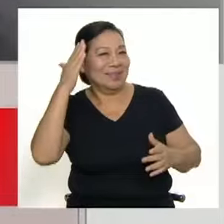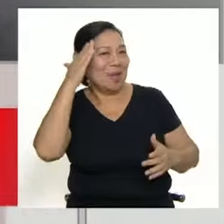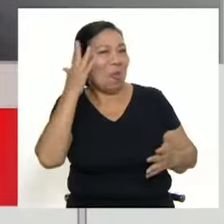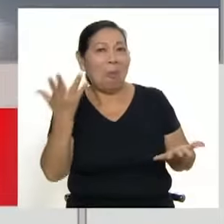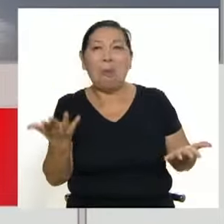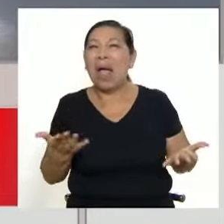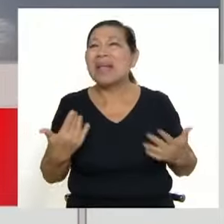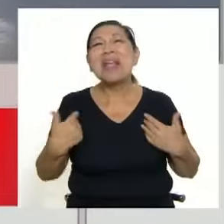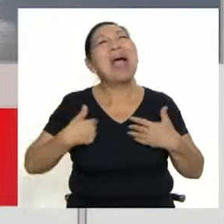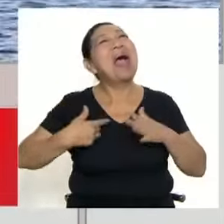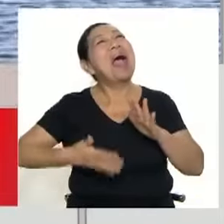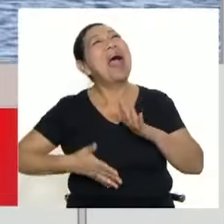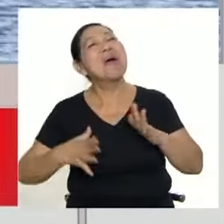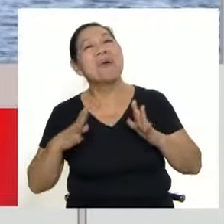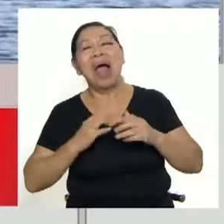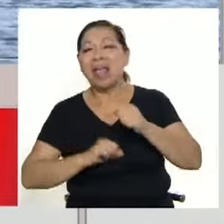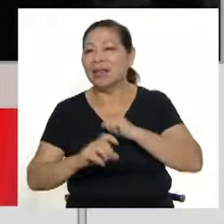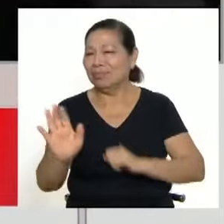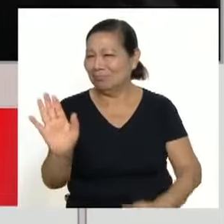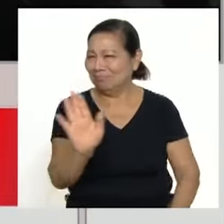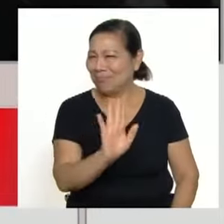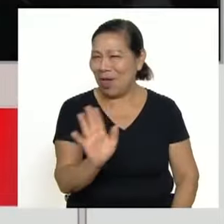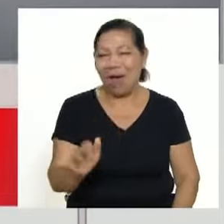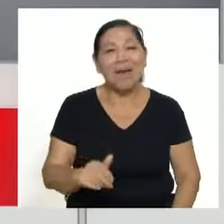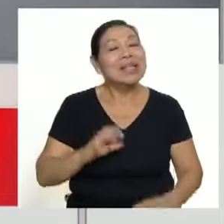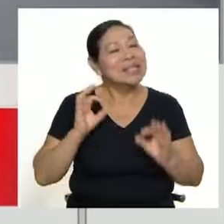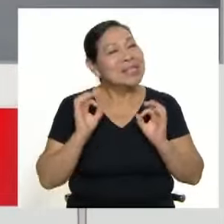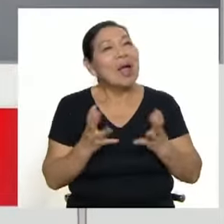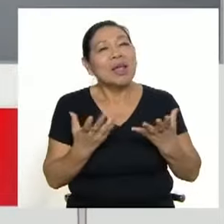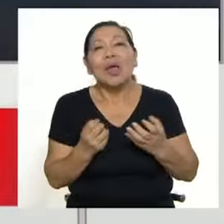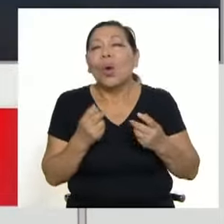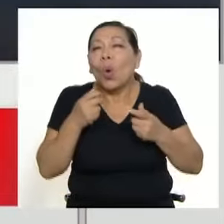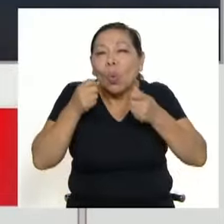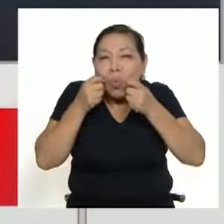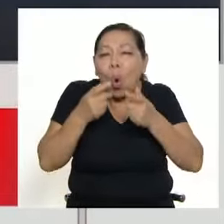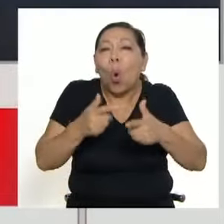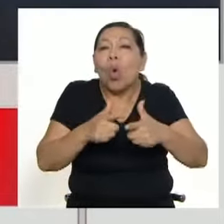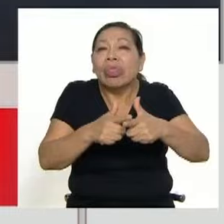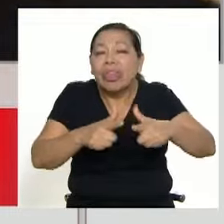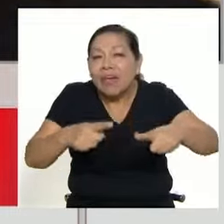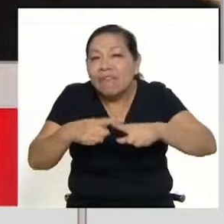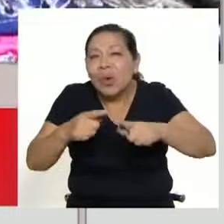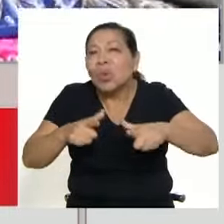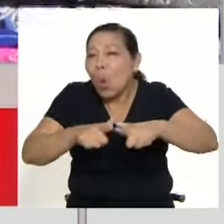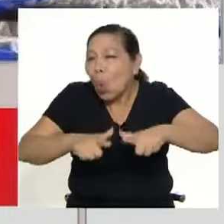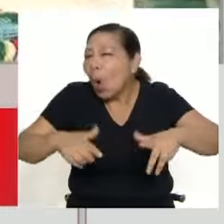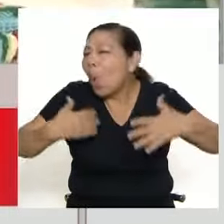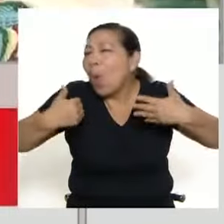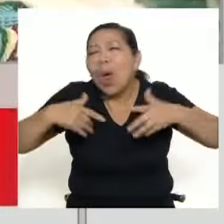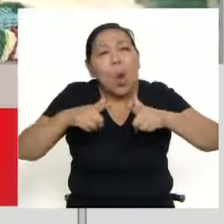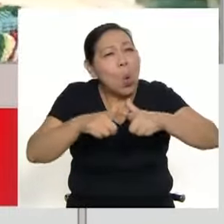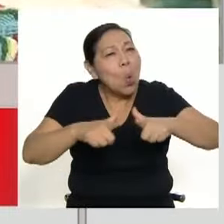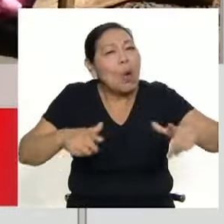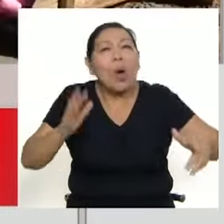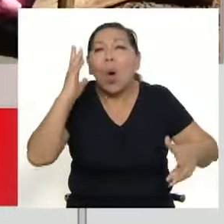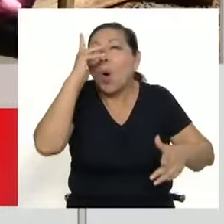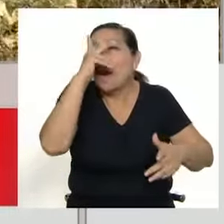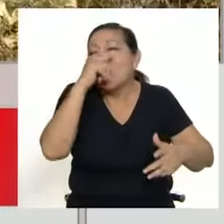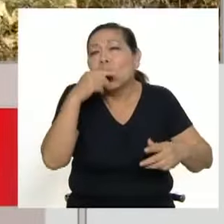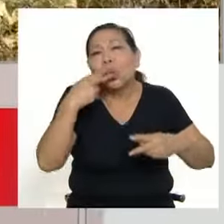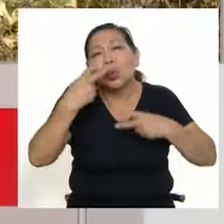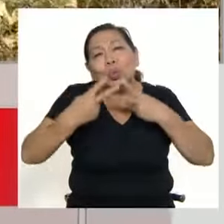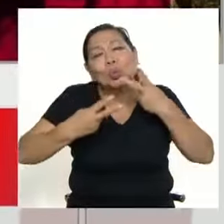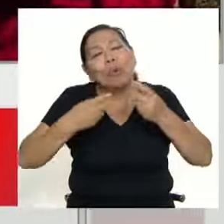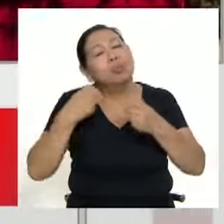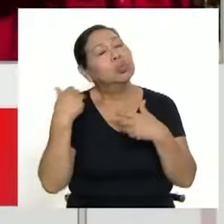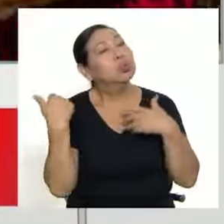no, uno no dice, ya salí el año pasado a vacaciones, este año no salgo. No, siempre uno quiere descubrir algo porque sabes que en cualquier lugar del Perú va a haber algo lindo que te va